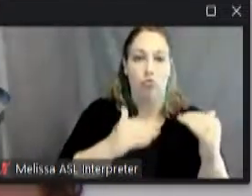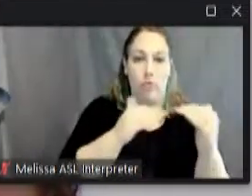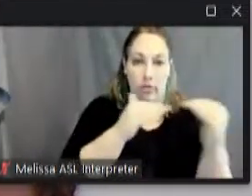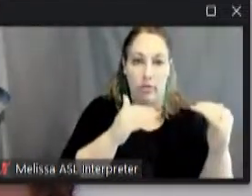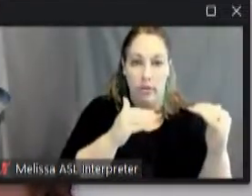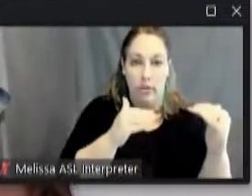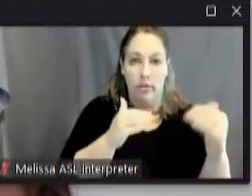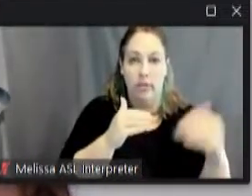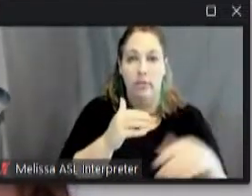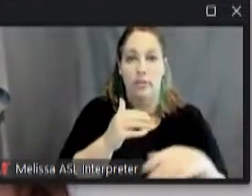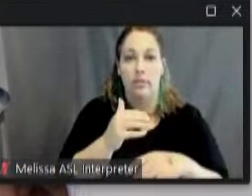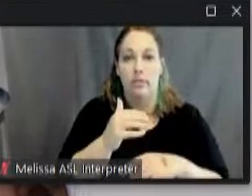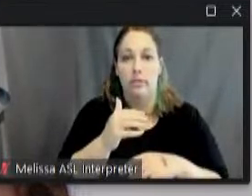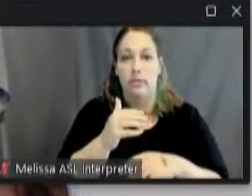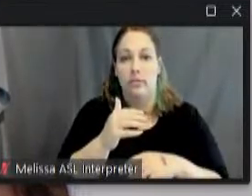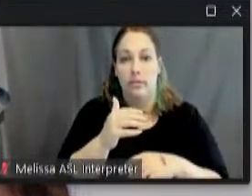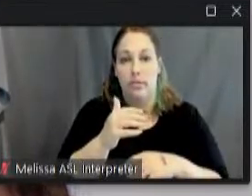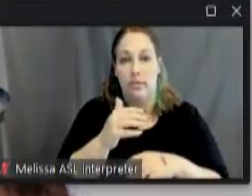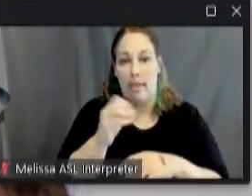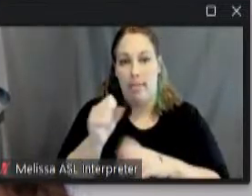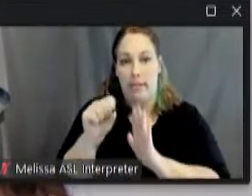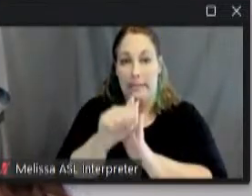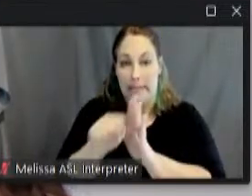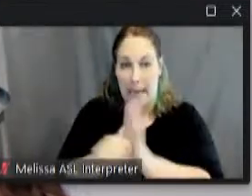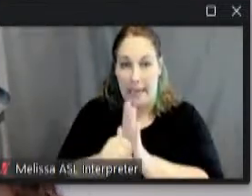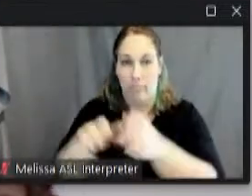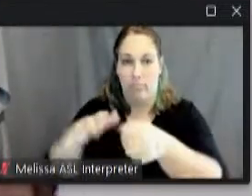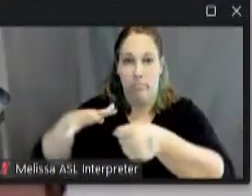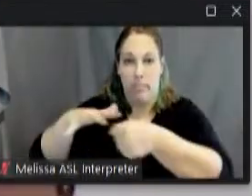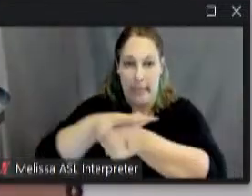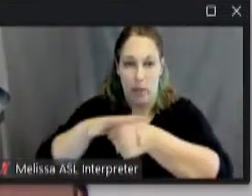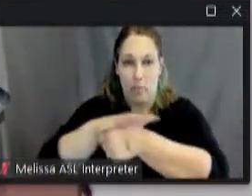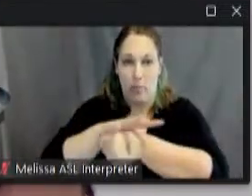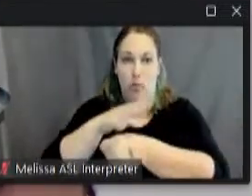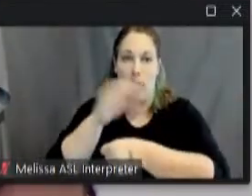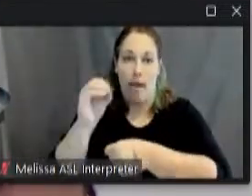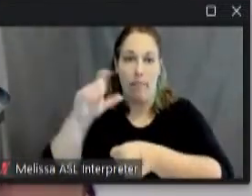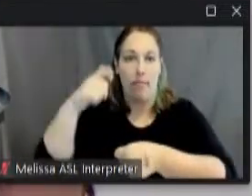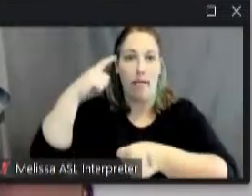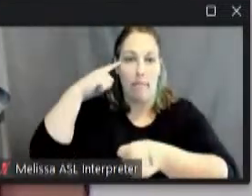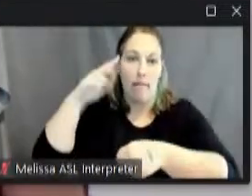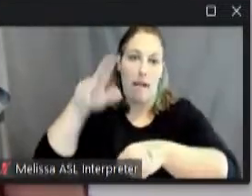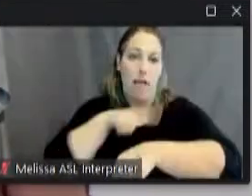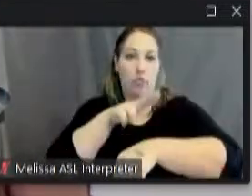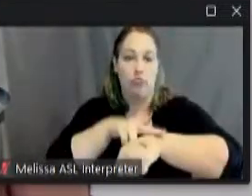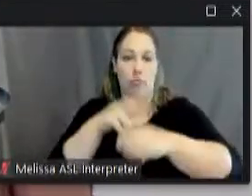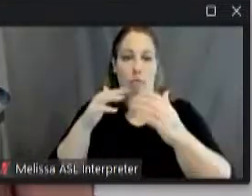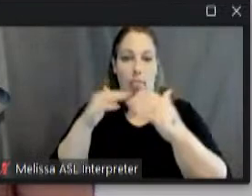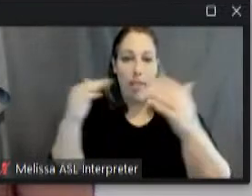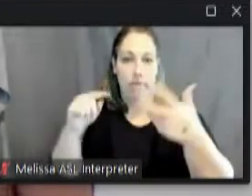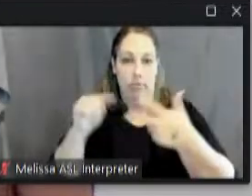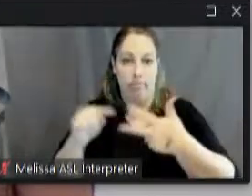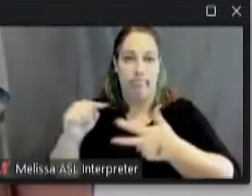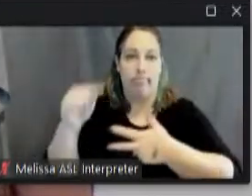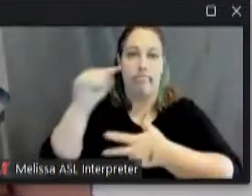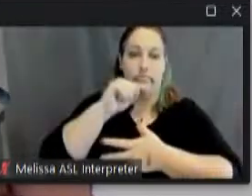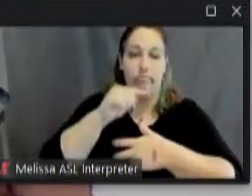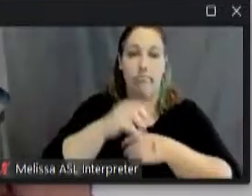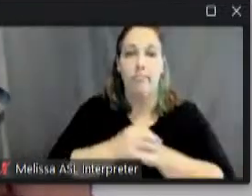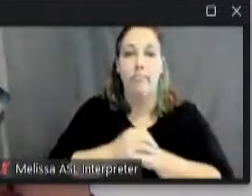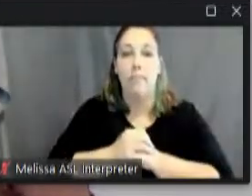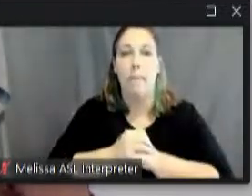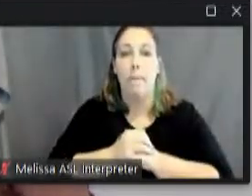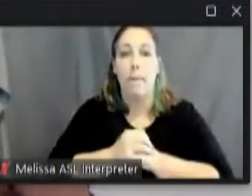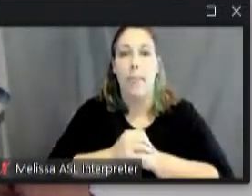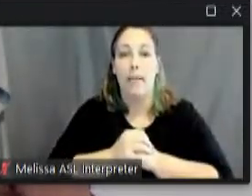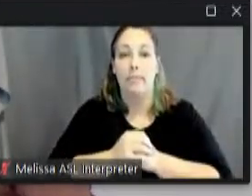Estado de Honduras. Para el gobierno solidario de nuestra presidenta Xiomara Castro, tiene como